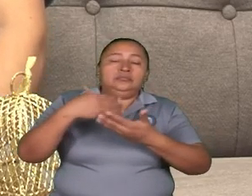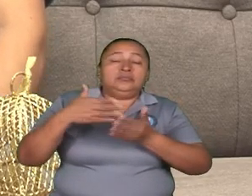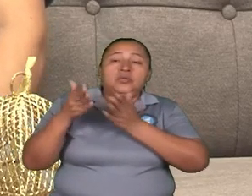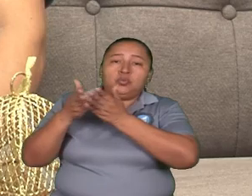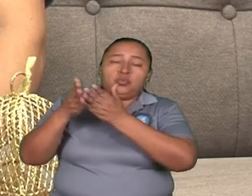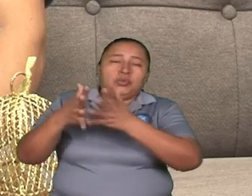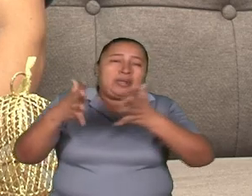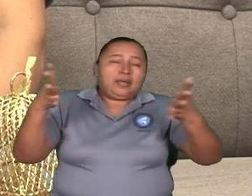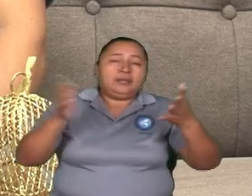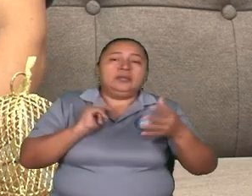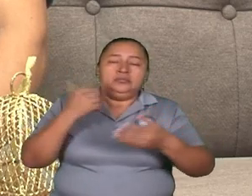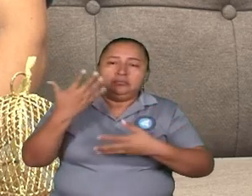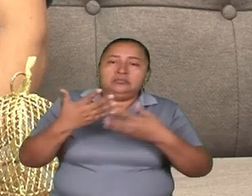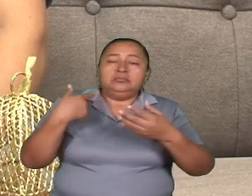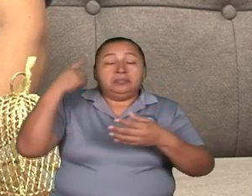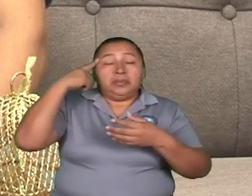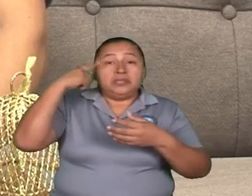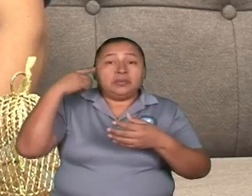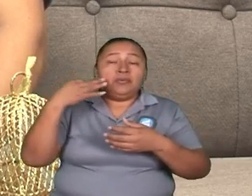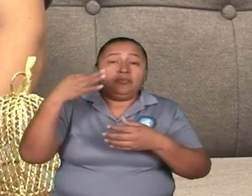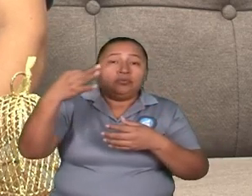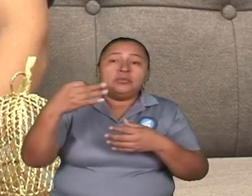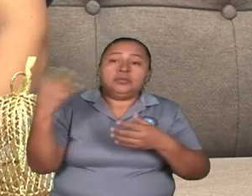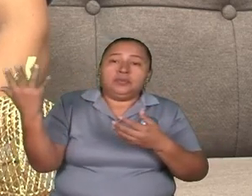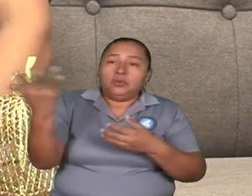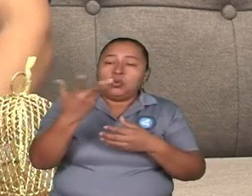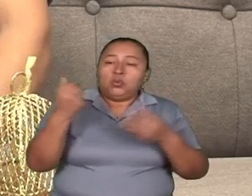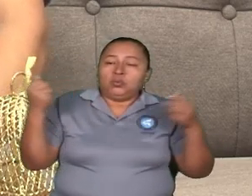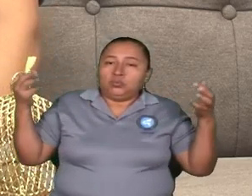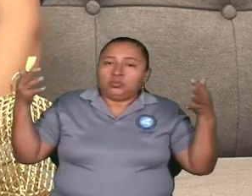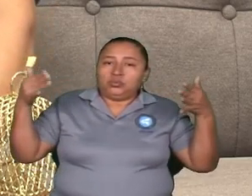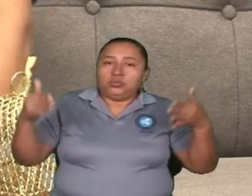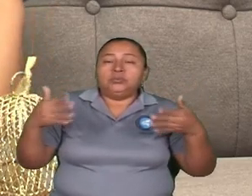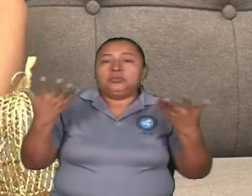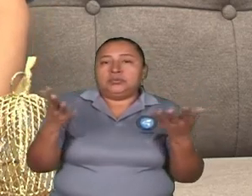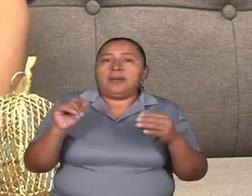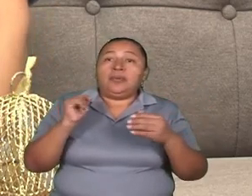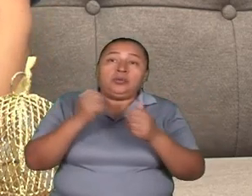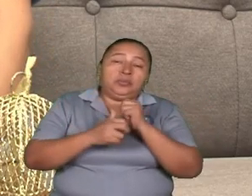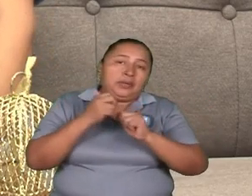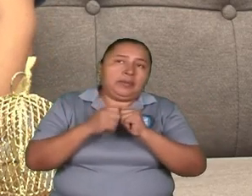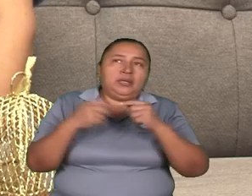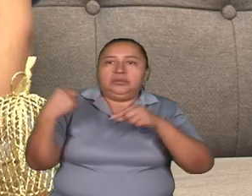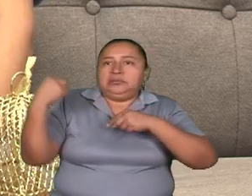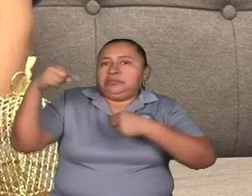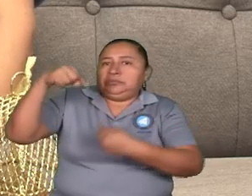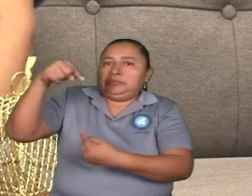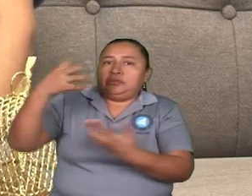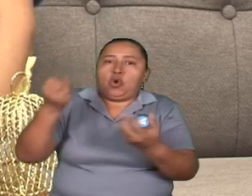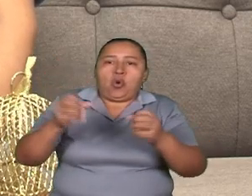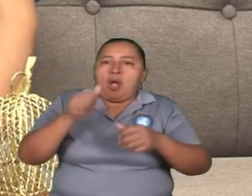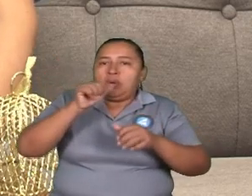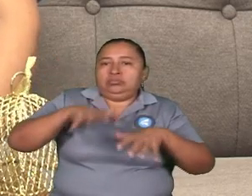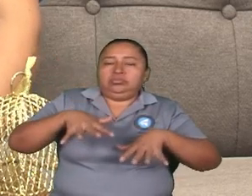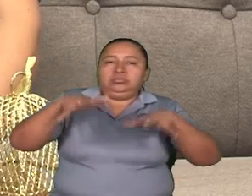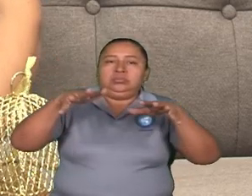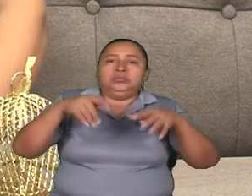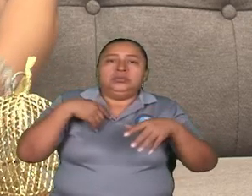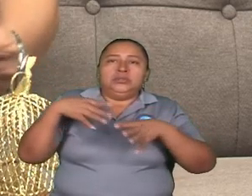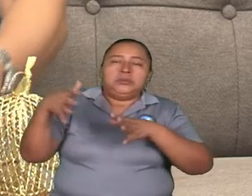casa. Cuando van y visitan, van a Granada. Okay. Ahí muy también importante. Ahí se les recibe, vienen